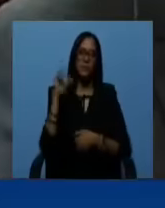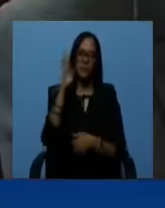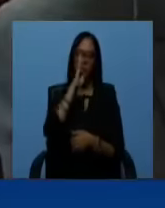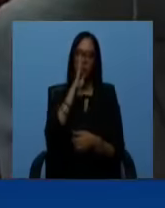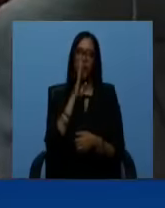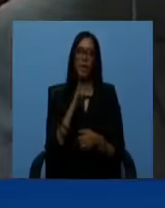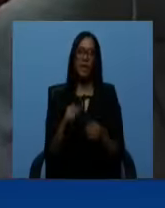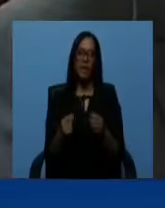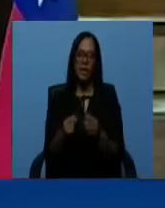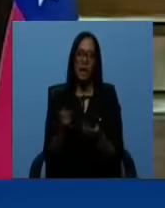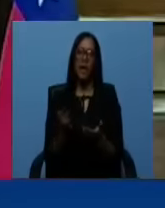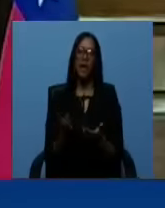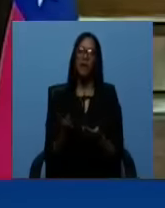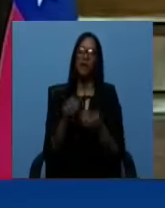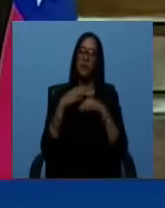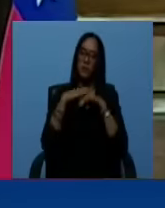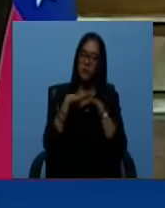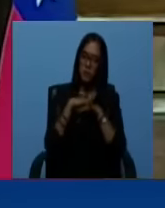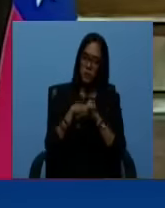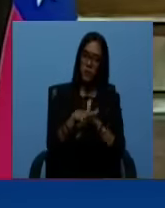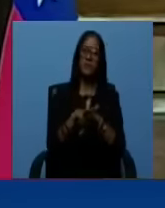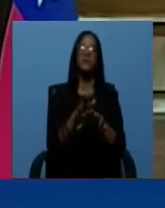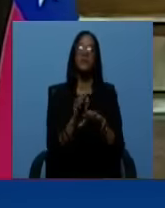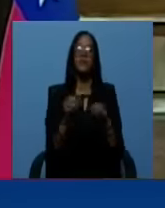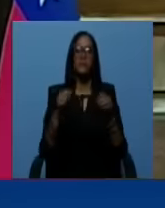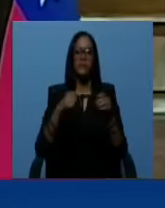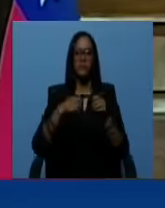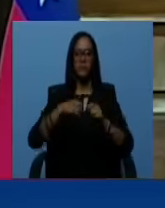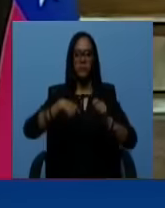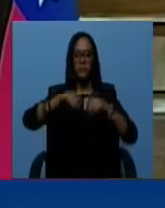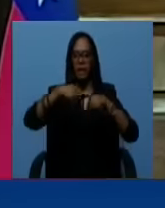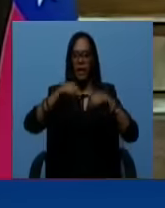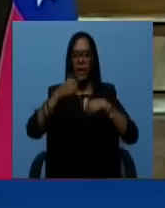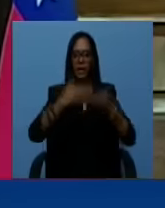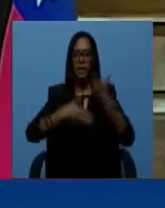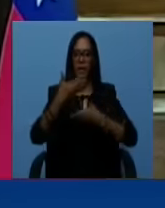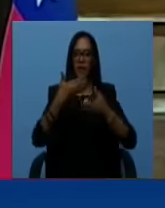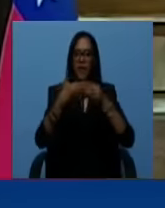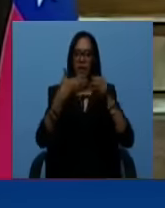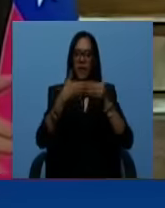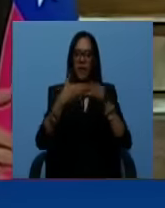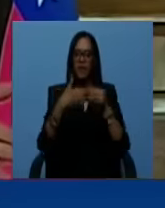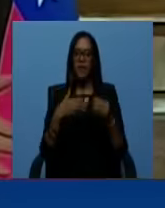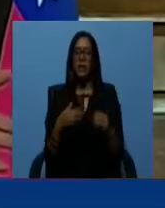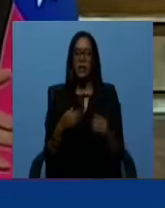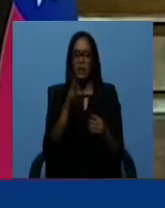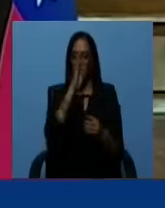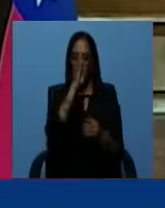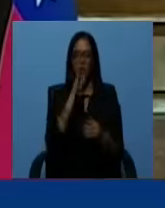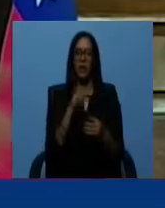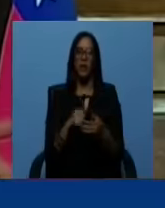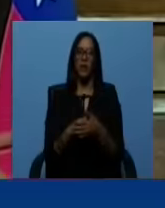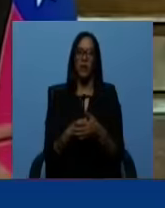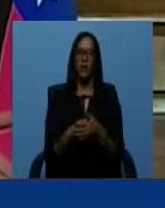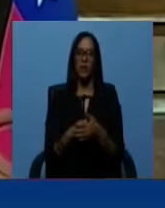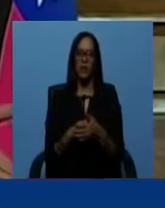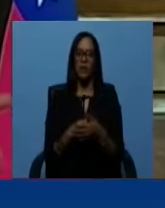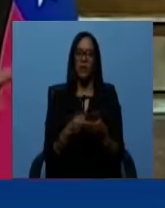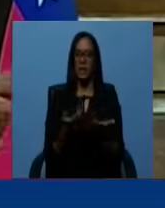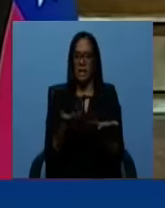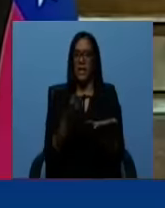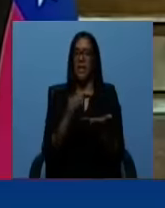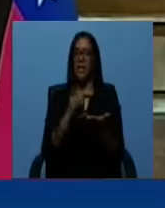es la implementación de un mercado interbancario de divisas, donde entre los bancos,